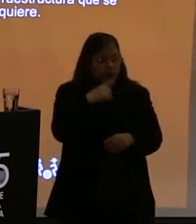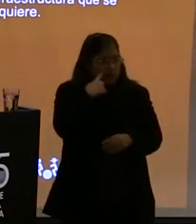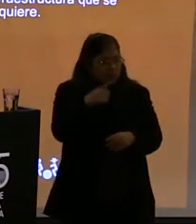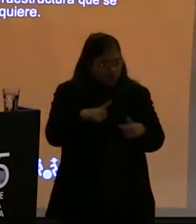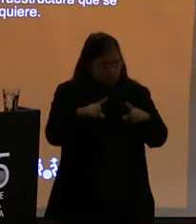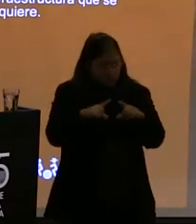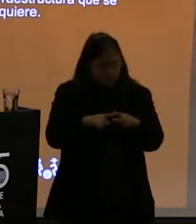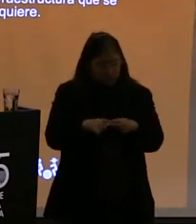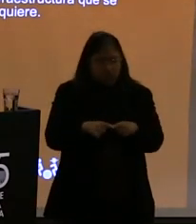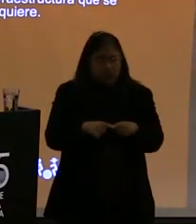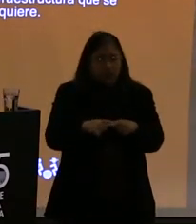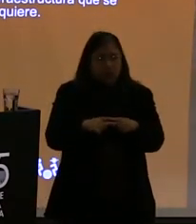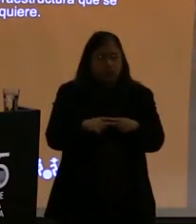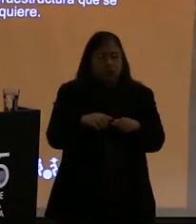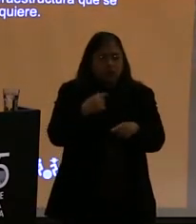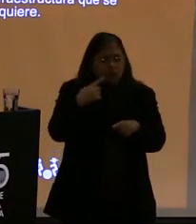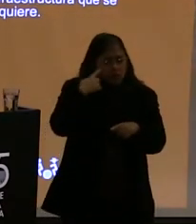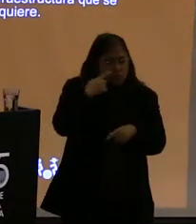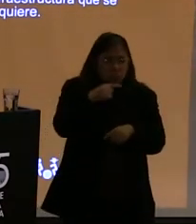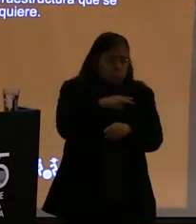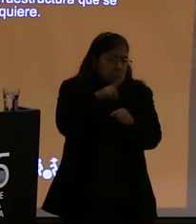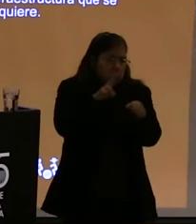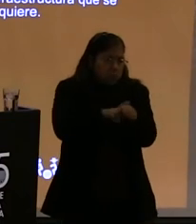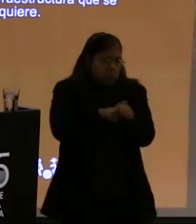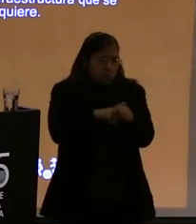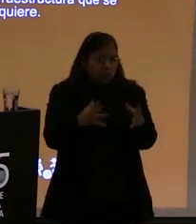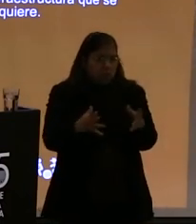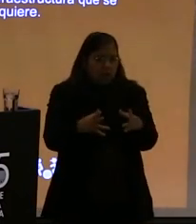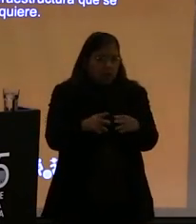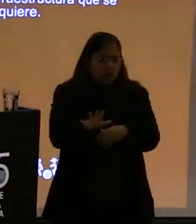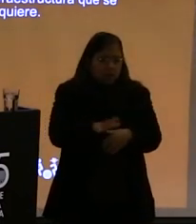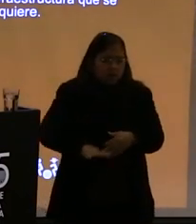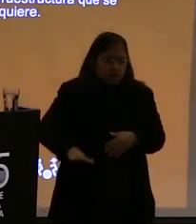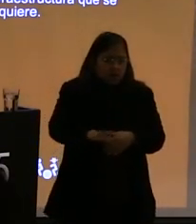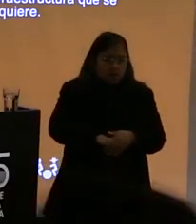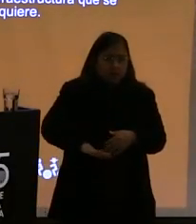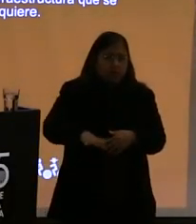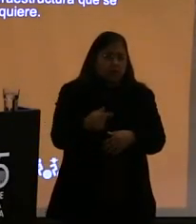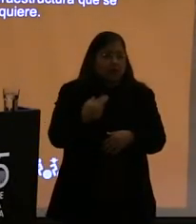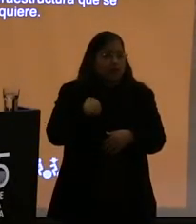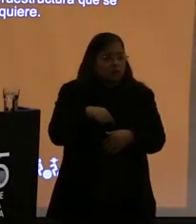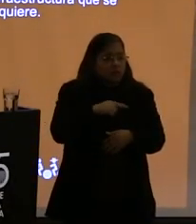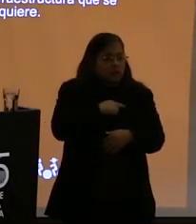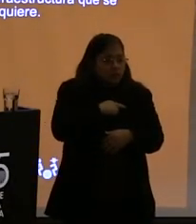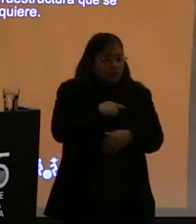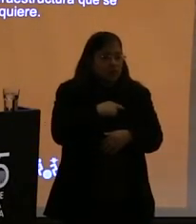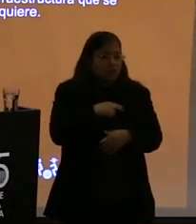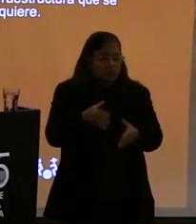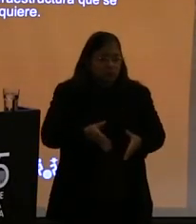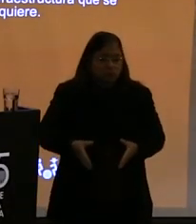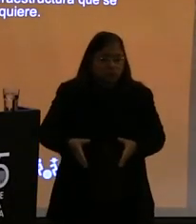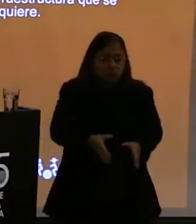ciclista esta es una calle normal de colonia habitada habitacional es de 30 kilómetros por hora por default es una calle previa ciclista